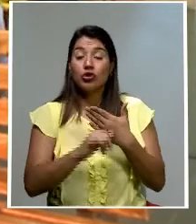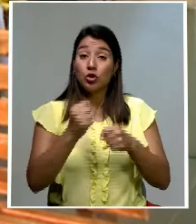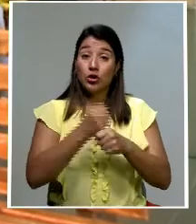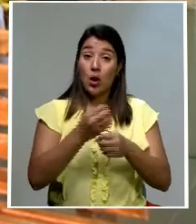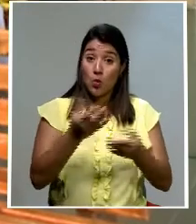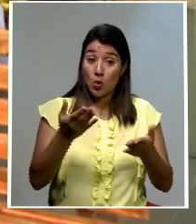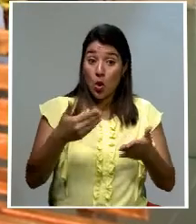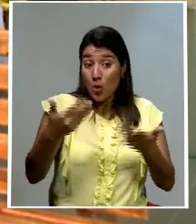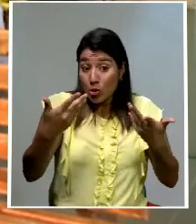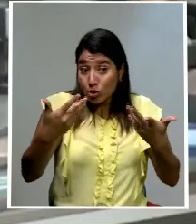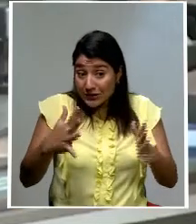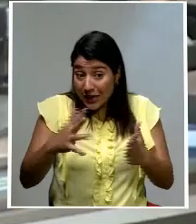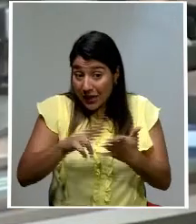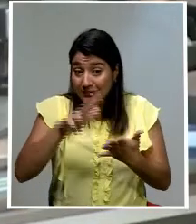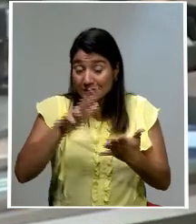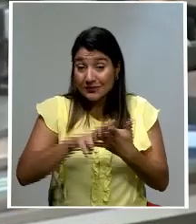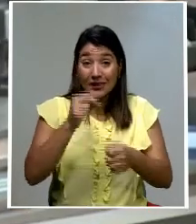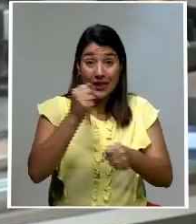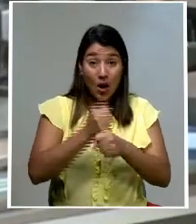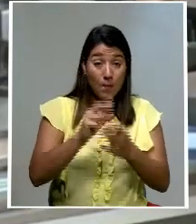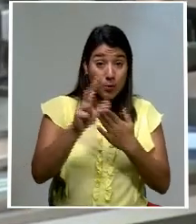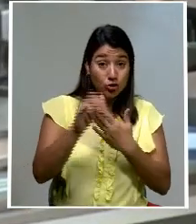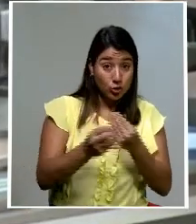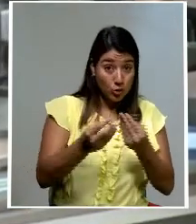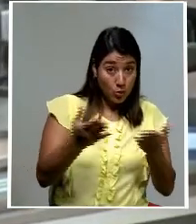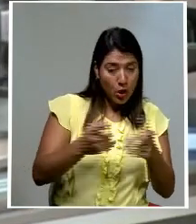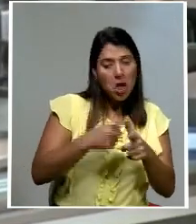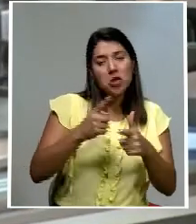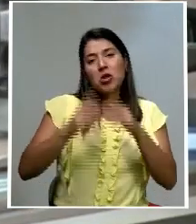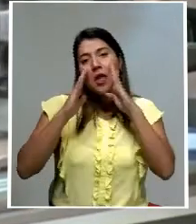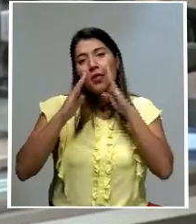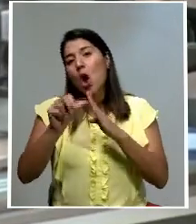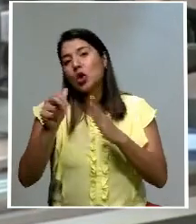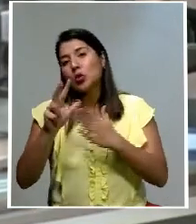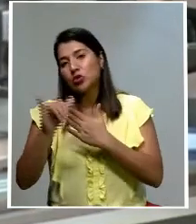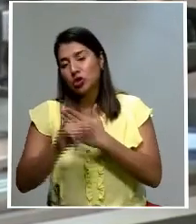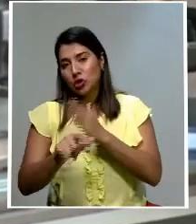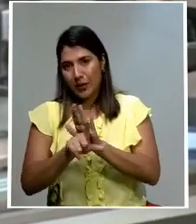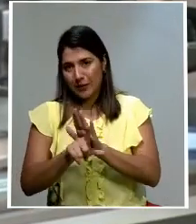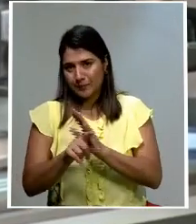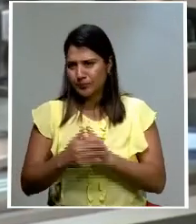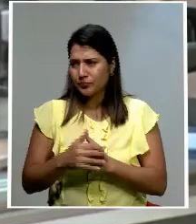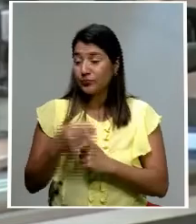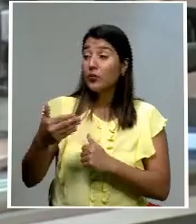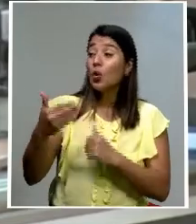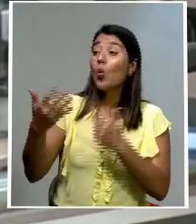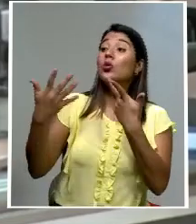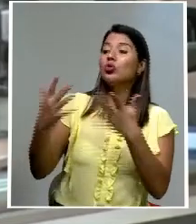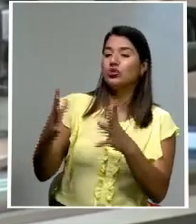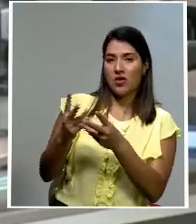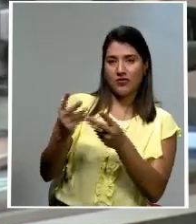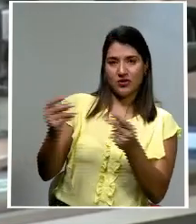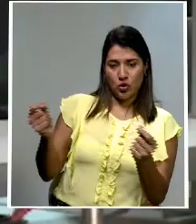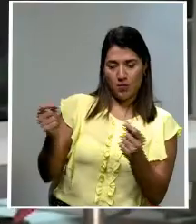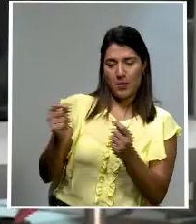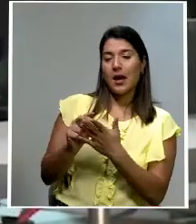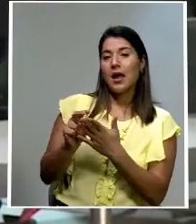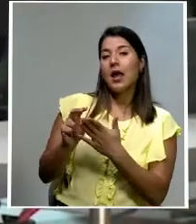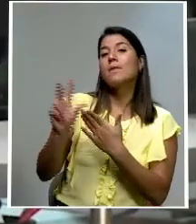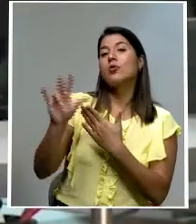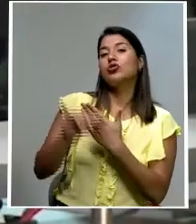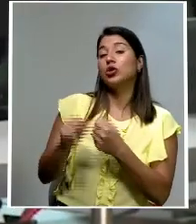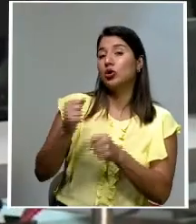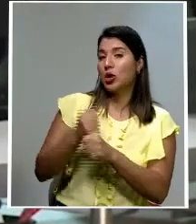empleo público, pasamos a los otros proyectos de ley. Don Elian, resuelto el tema de empleo público, que podría ser ya